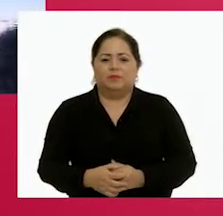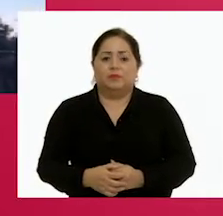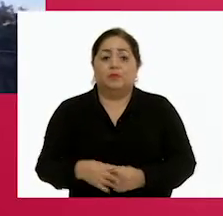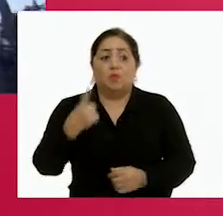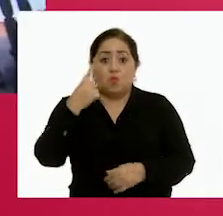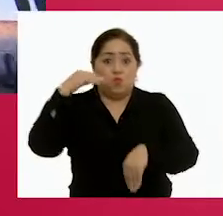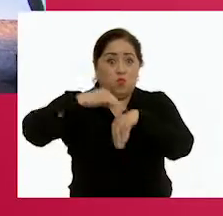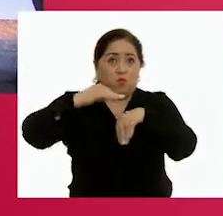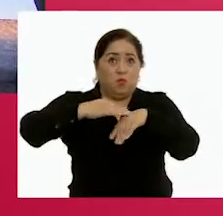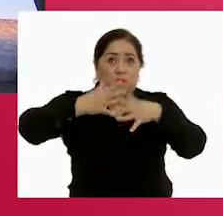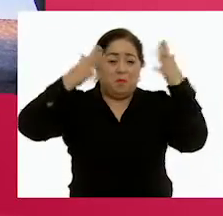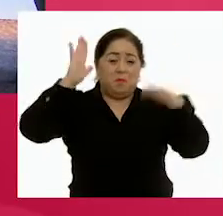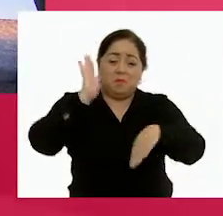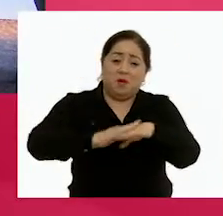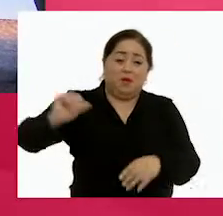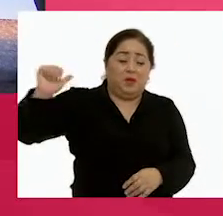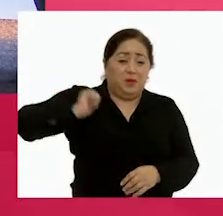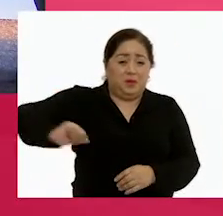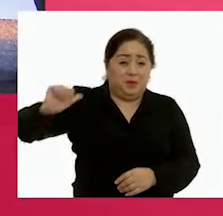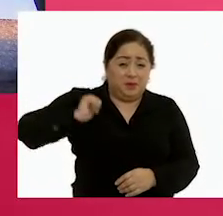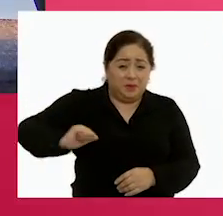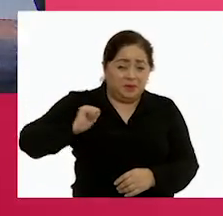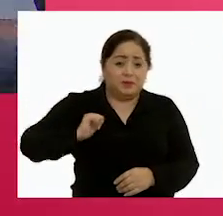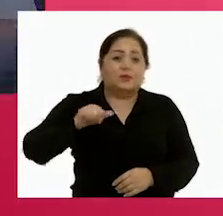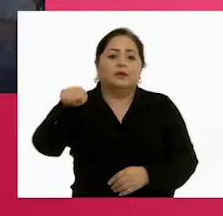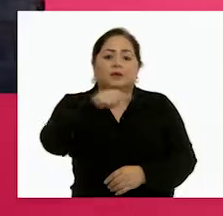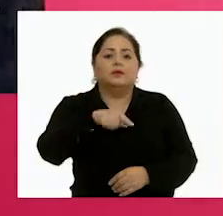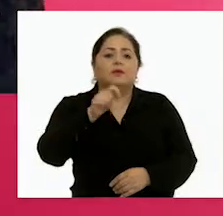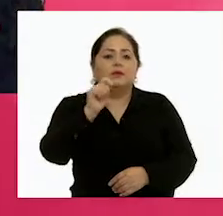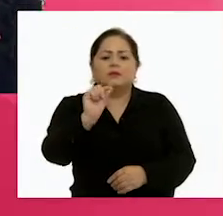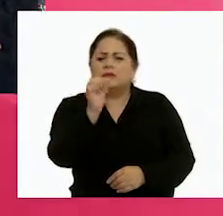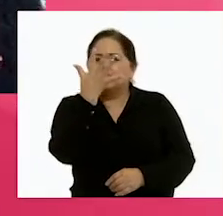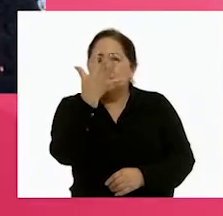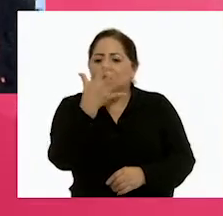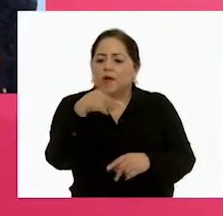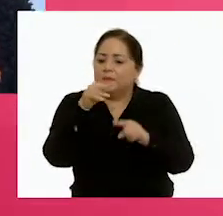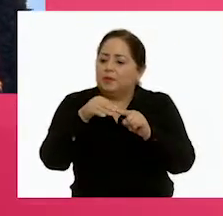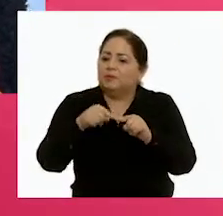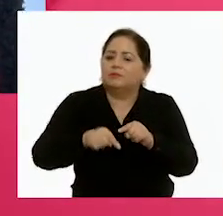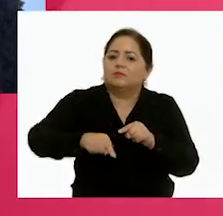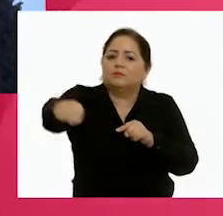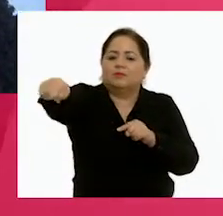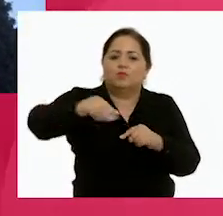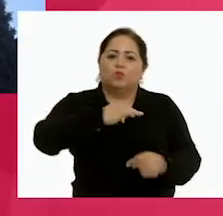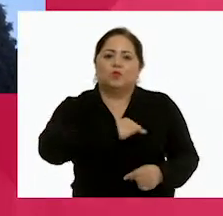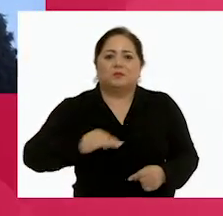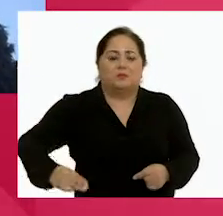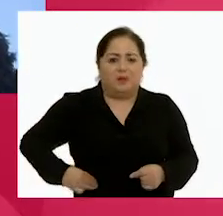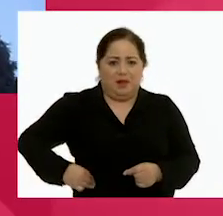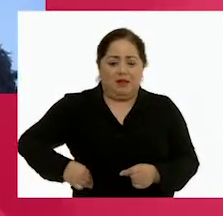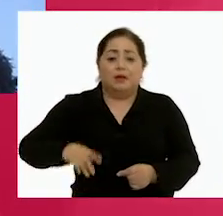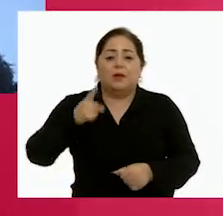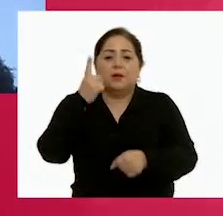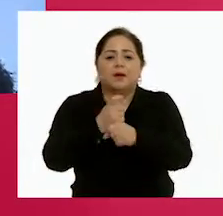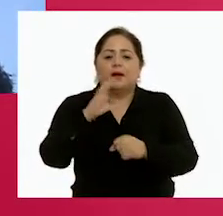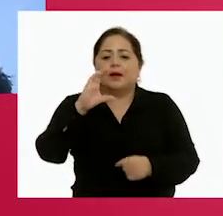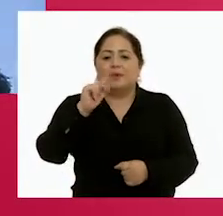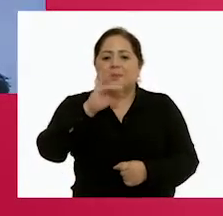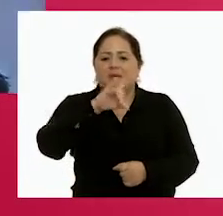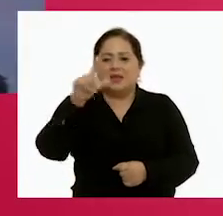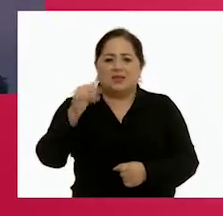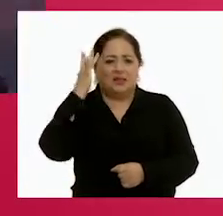Un monumento más antiguo y único por sus características, a solo 5 kilómetros de la cabecera municipal, es la Capilla de